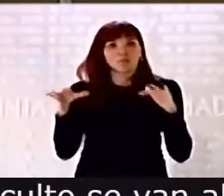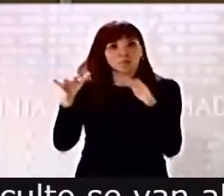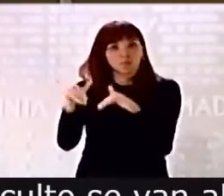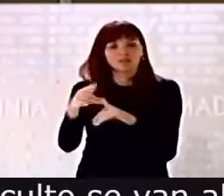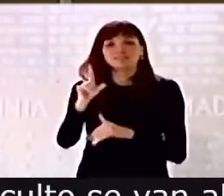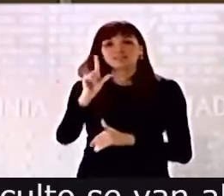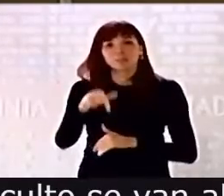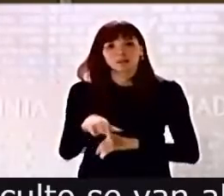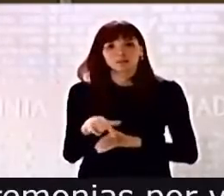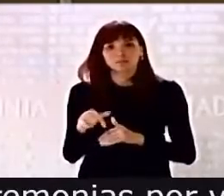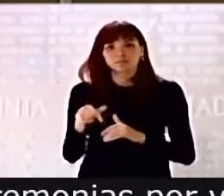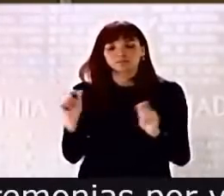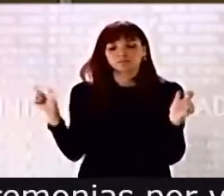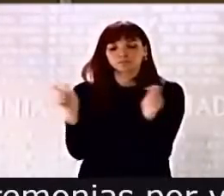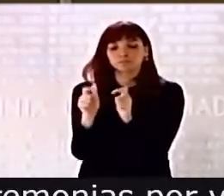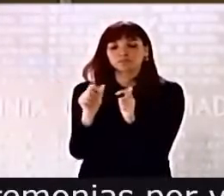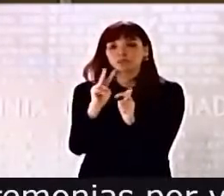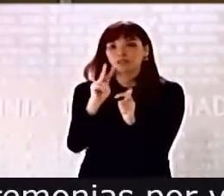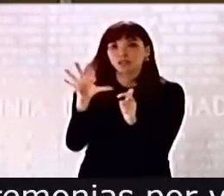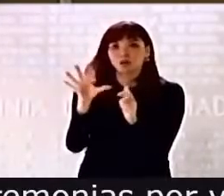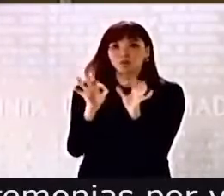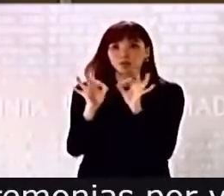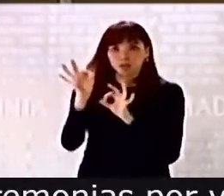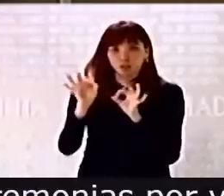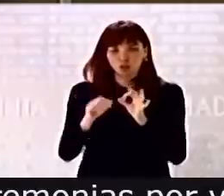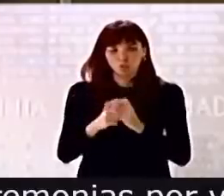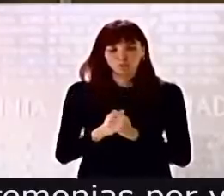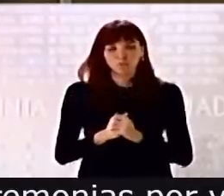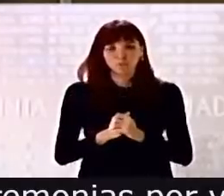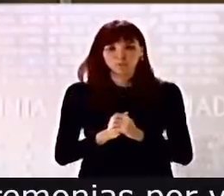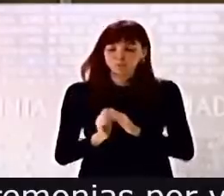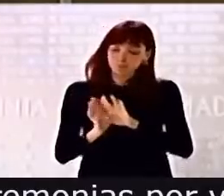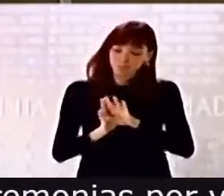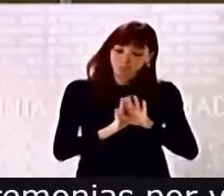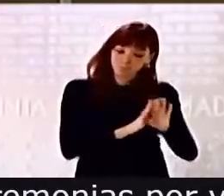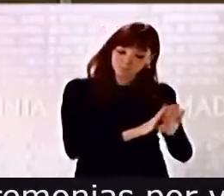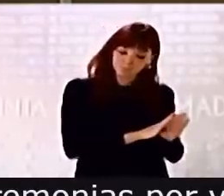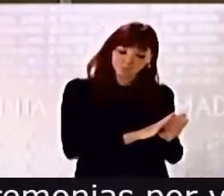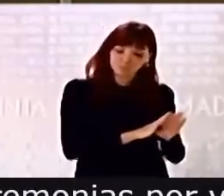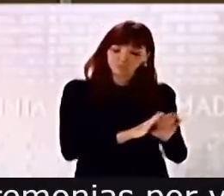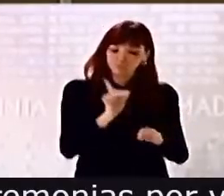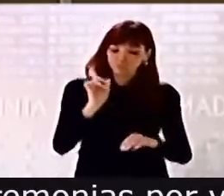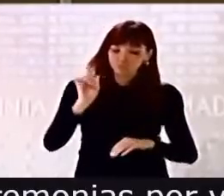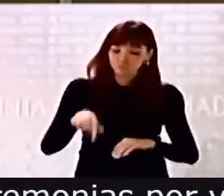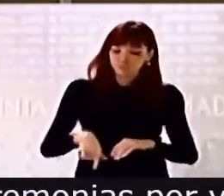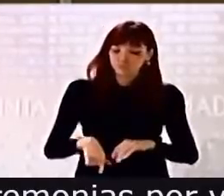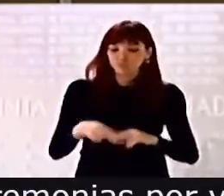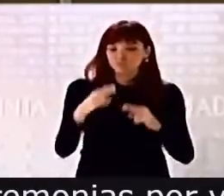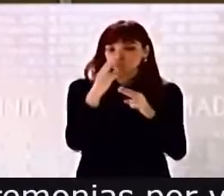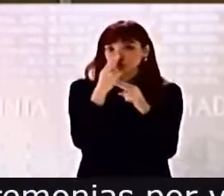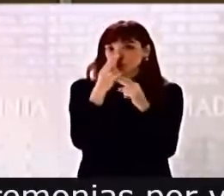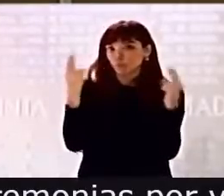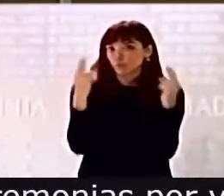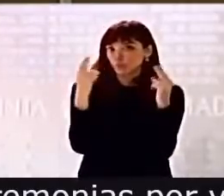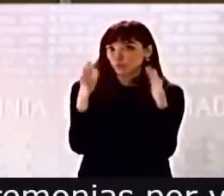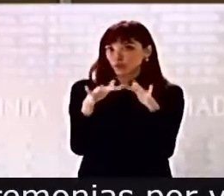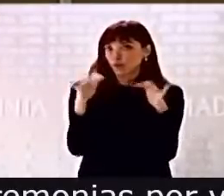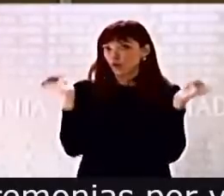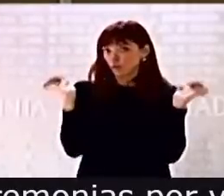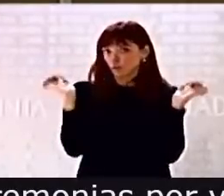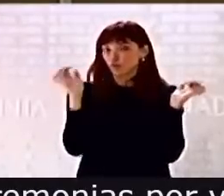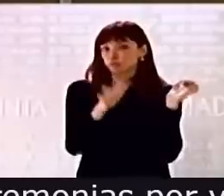al 25% del aforo. Y luego el público en los